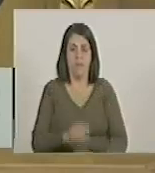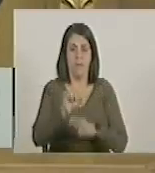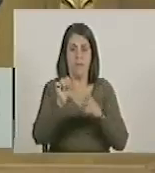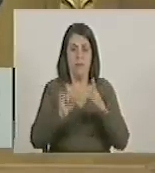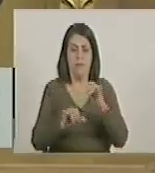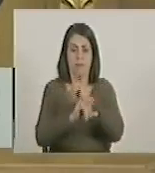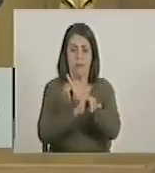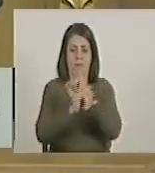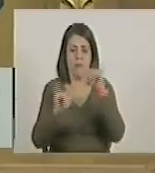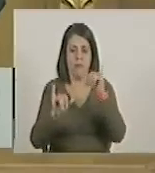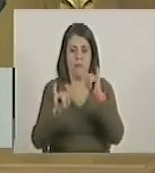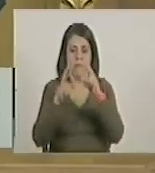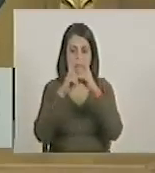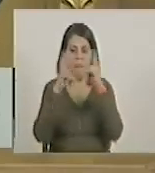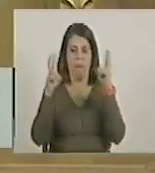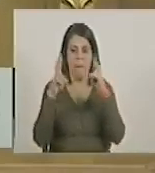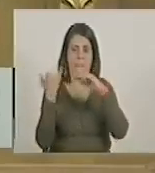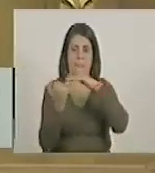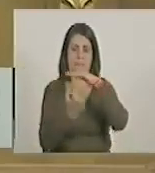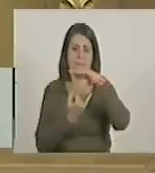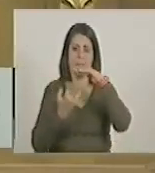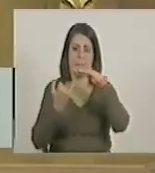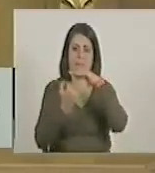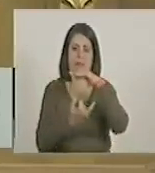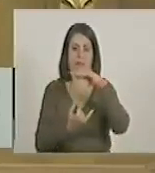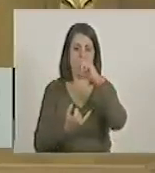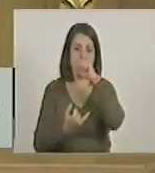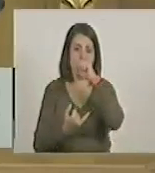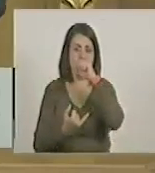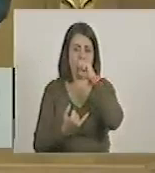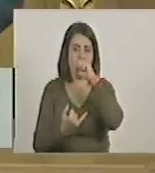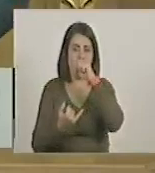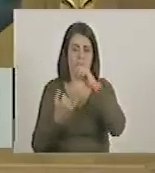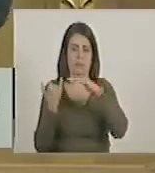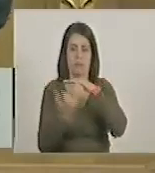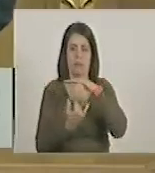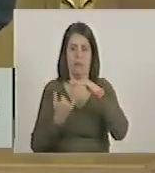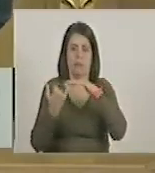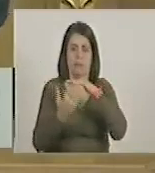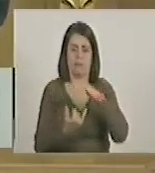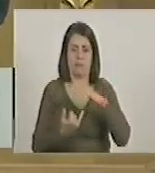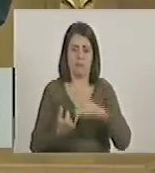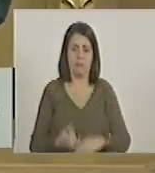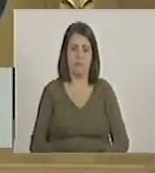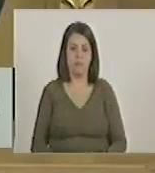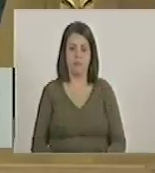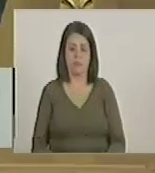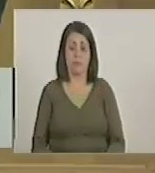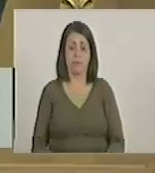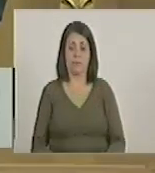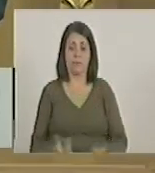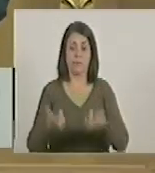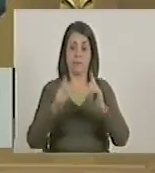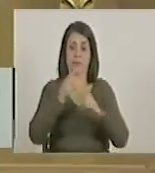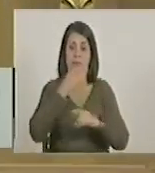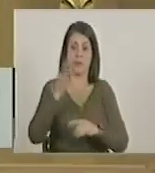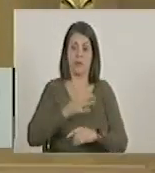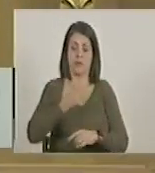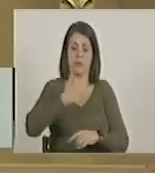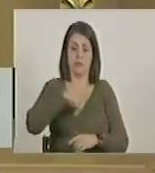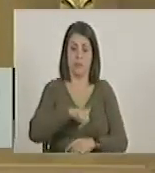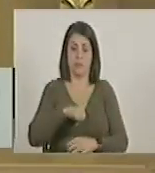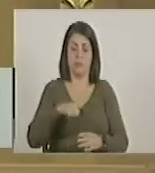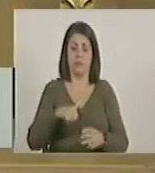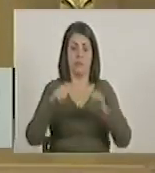elemento. Y finalmente el tema de las instituciones. Una sólida institucionalidad es la que nos va a garantizar a nosotros